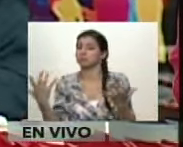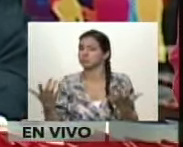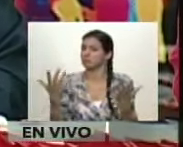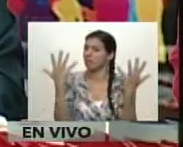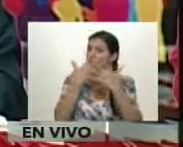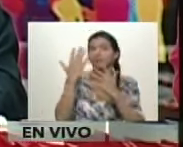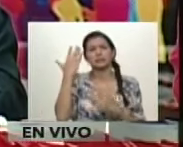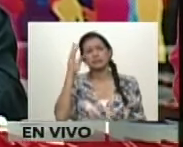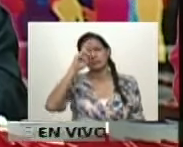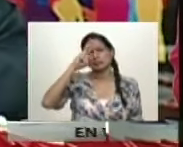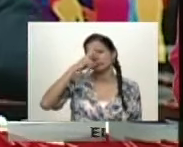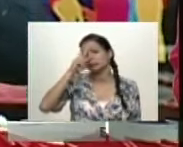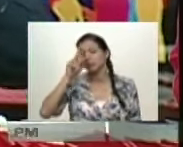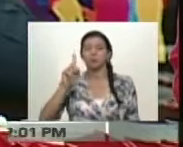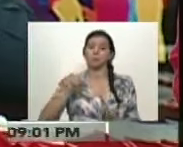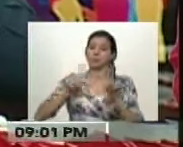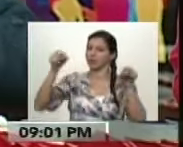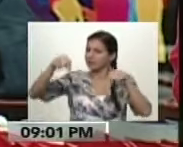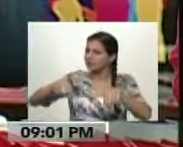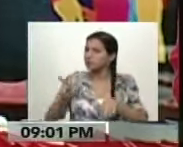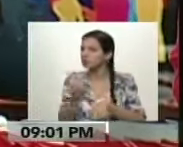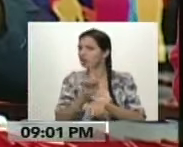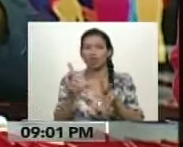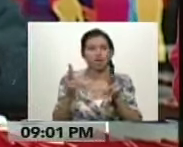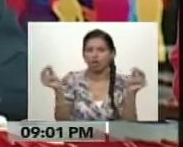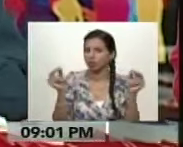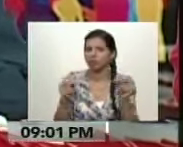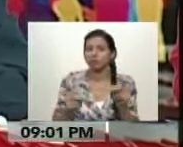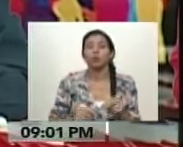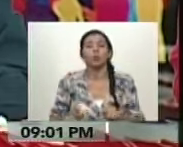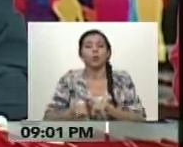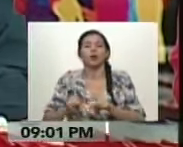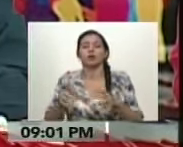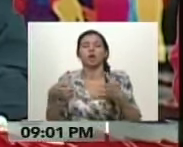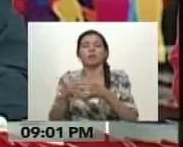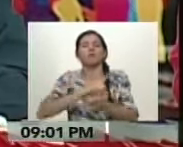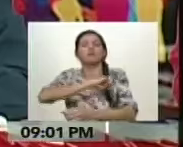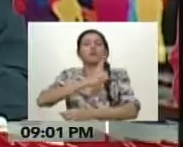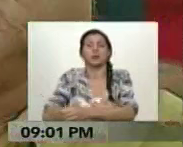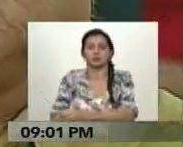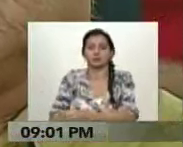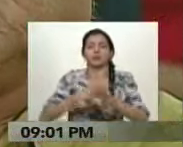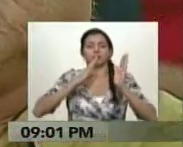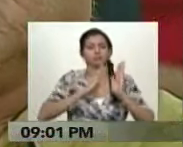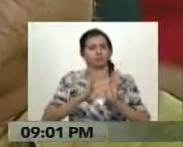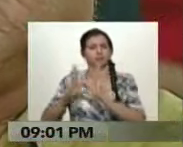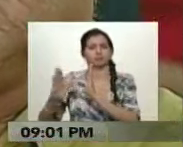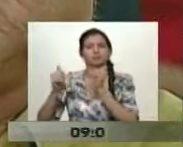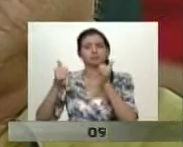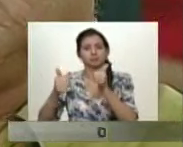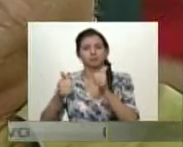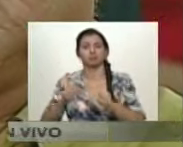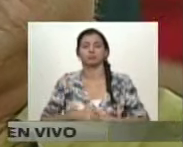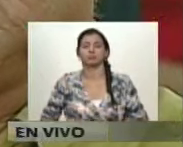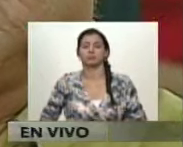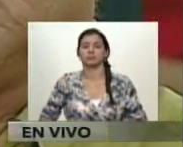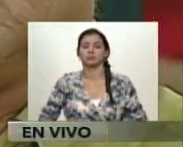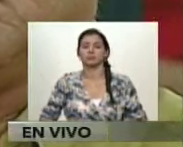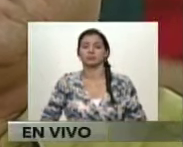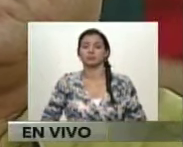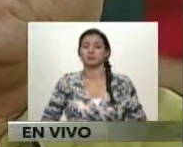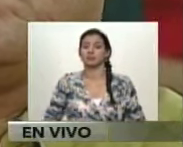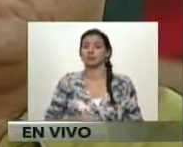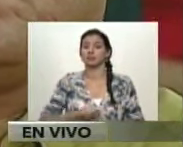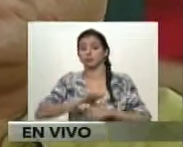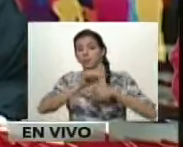ser, pero un partido que es una estructura organizada, una fuerza organizada. Y tiene que tener sus sistemas, ¿verdad?